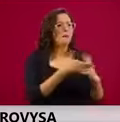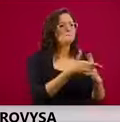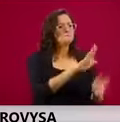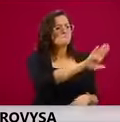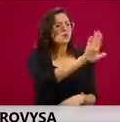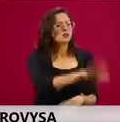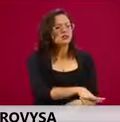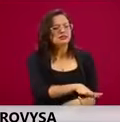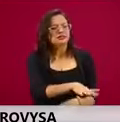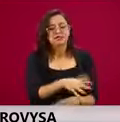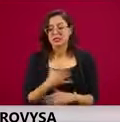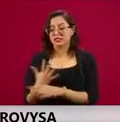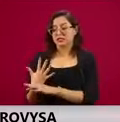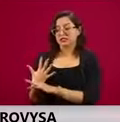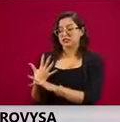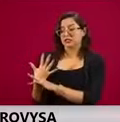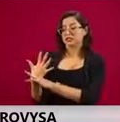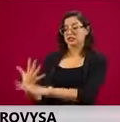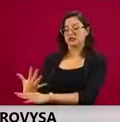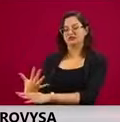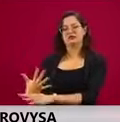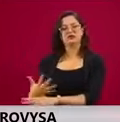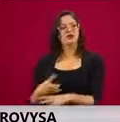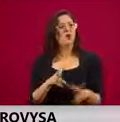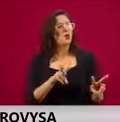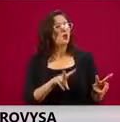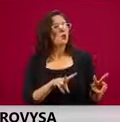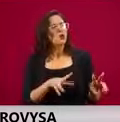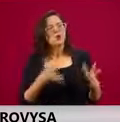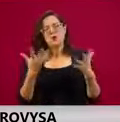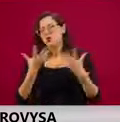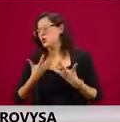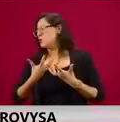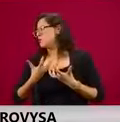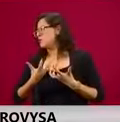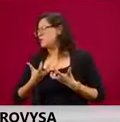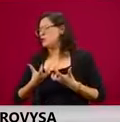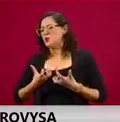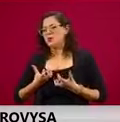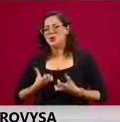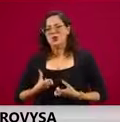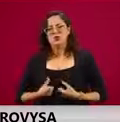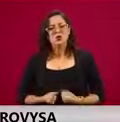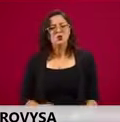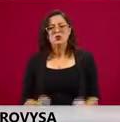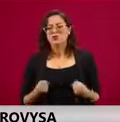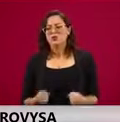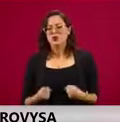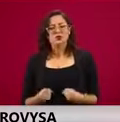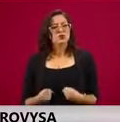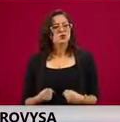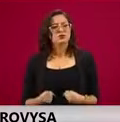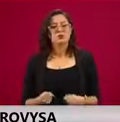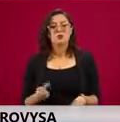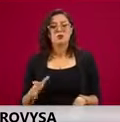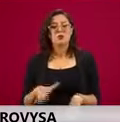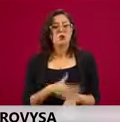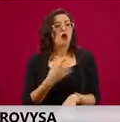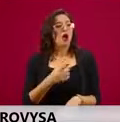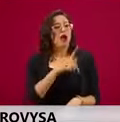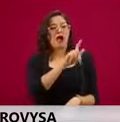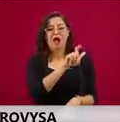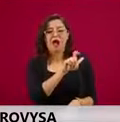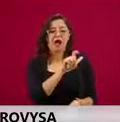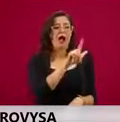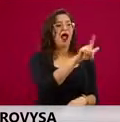mira. Y si te fijas, por ejemplo, y esto viene a reafirmar lo que he sostenido desde hace mucho tiempo,